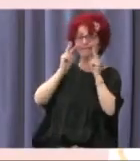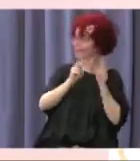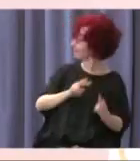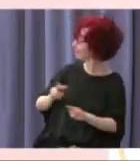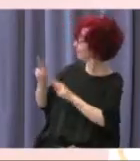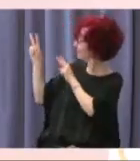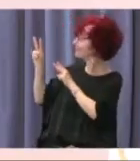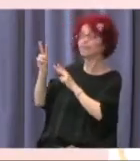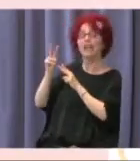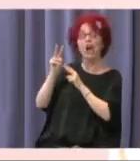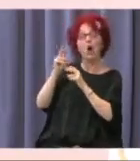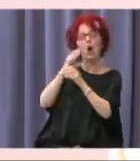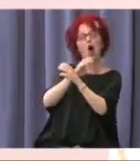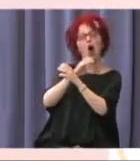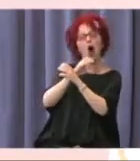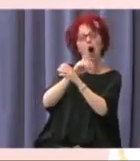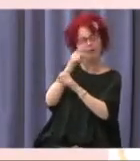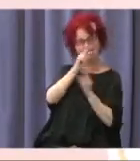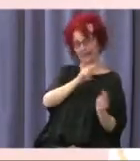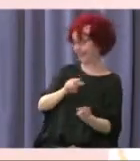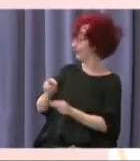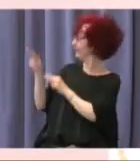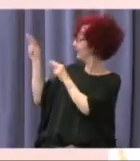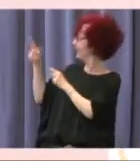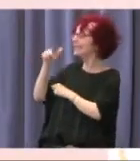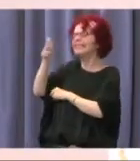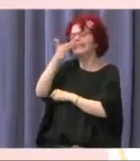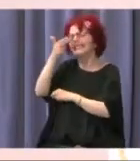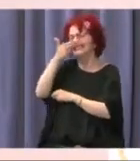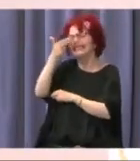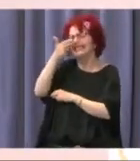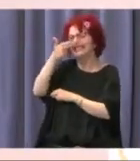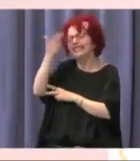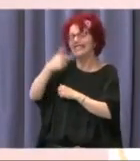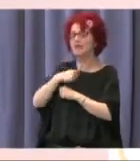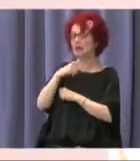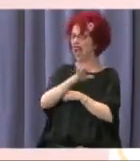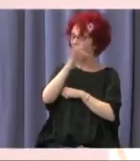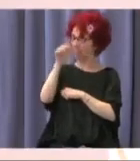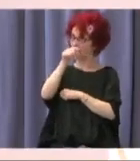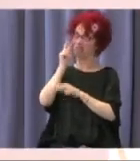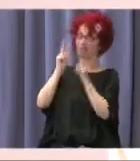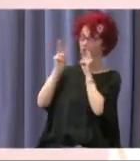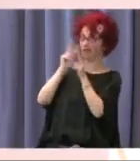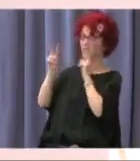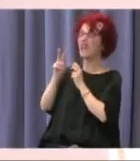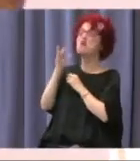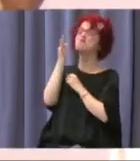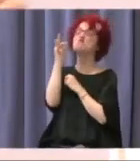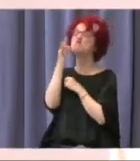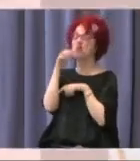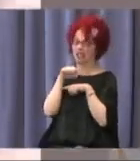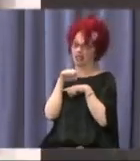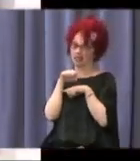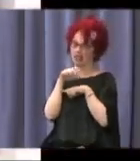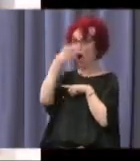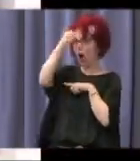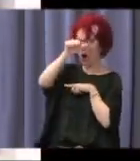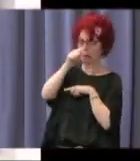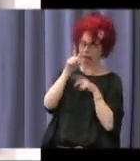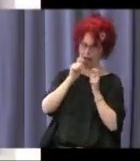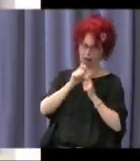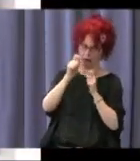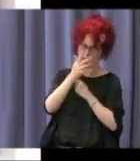qué buenísima, de Borges. Además, fijaros qué interesante, porque son las mujeres las que están insultando al hombre. El hombre está llorando, rompe el